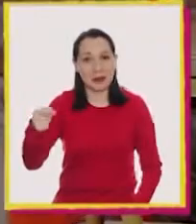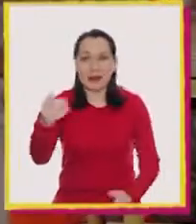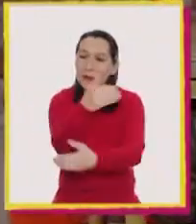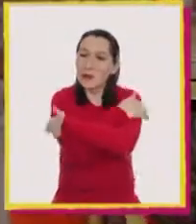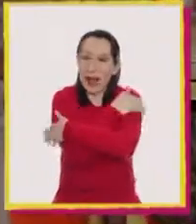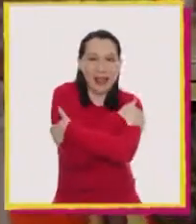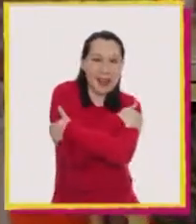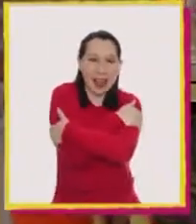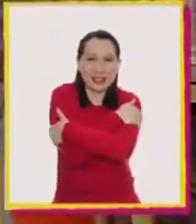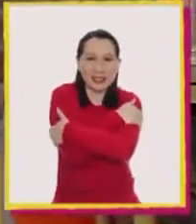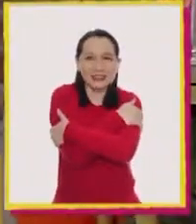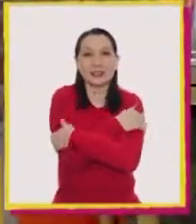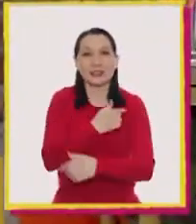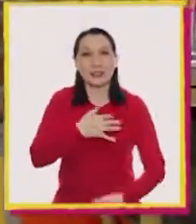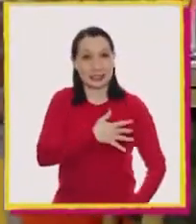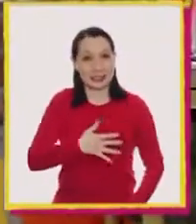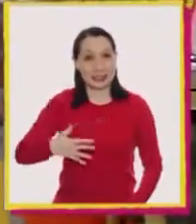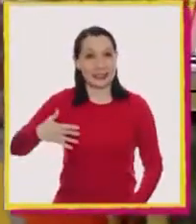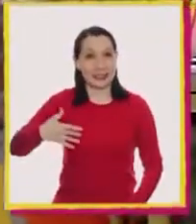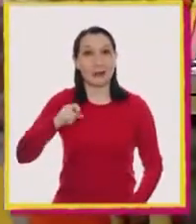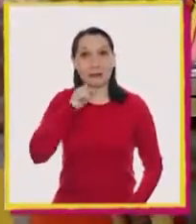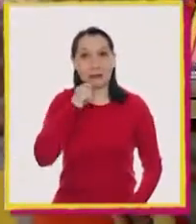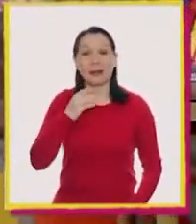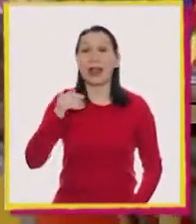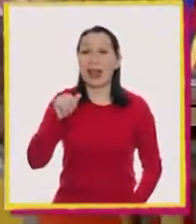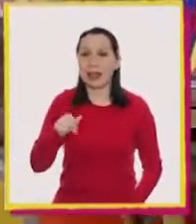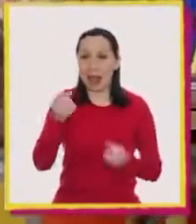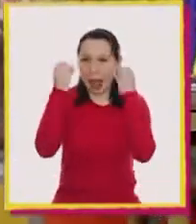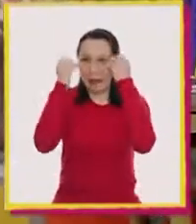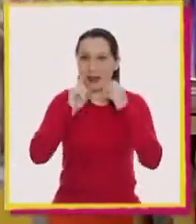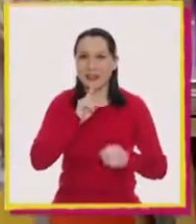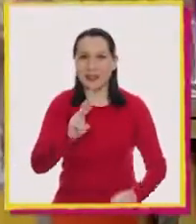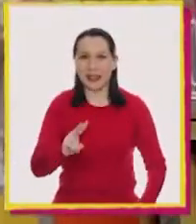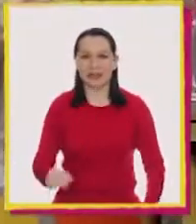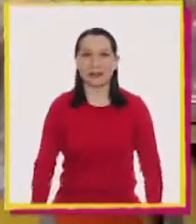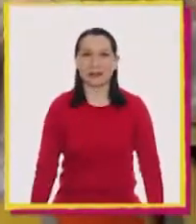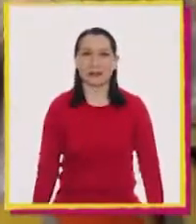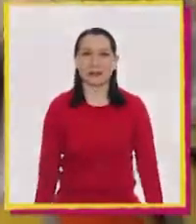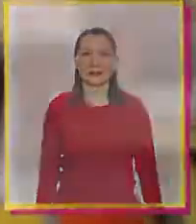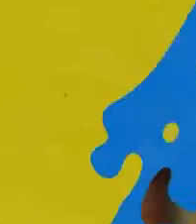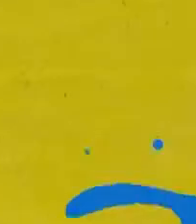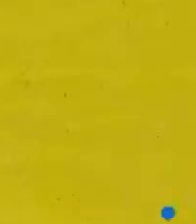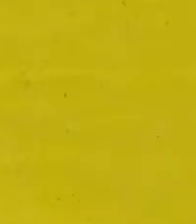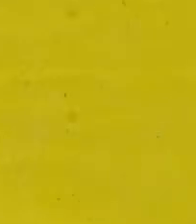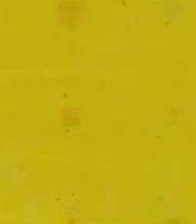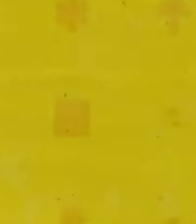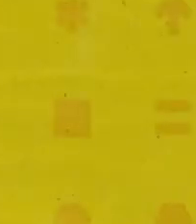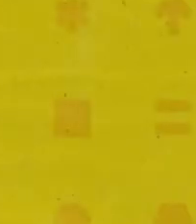semana. Un abrazo grande. Soy Trini y esto es Aprendo TV.